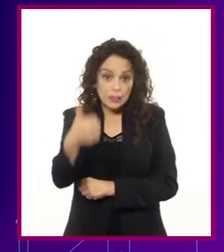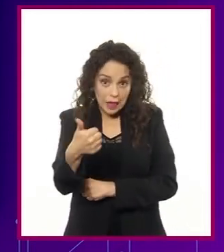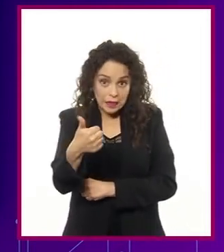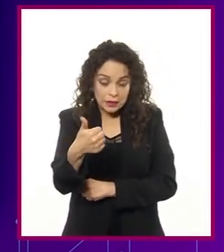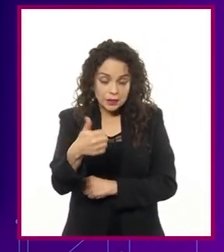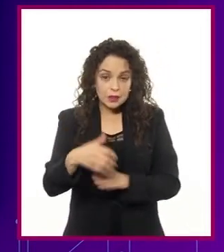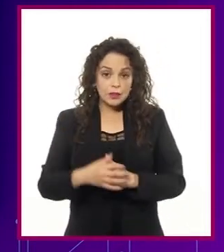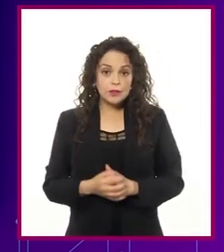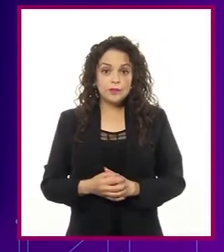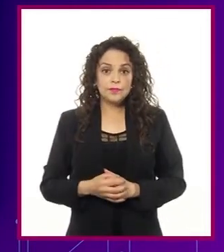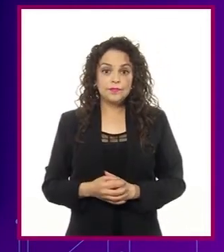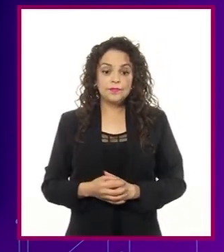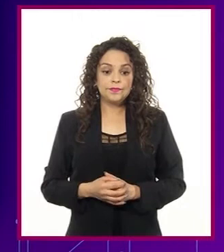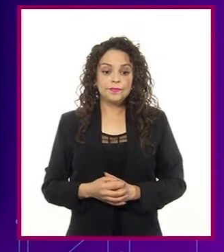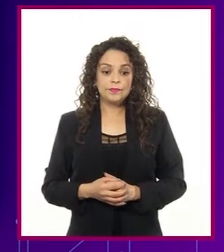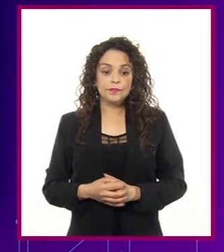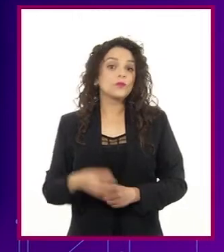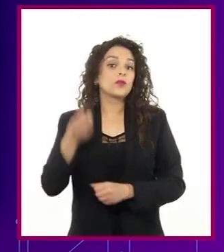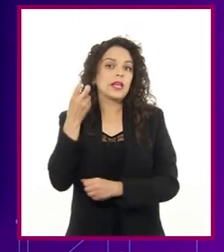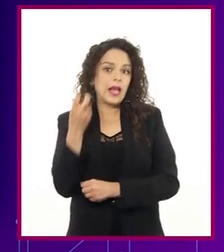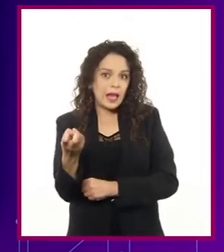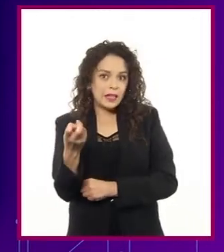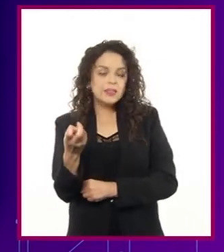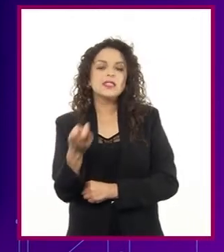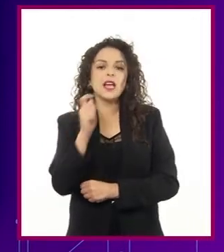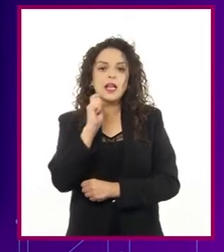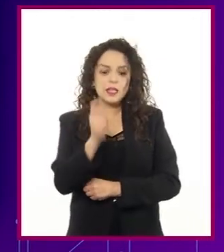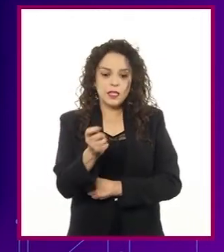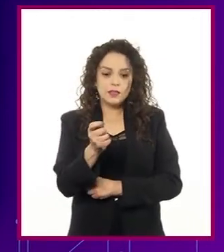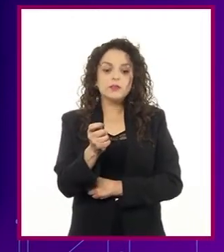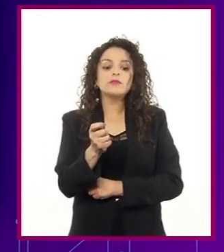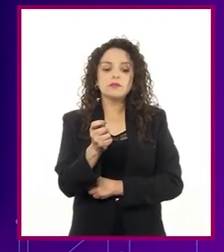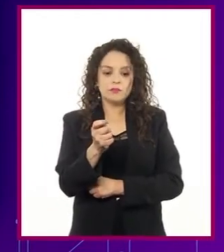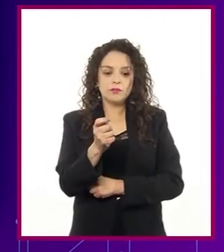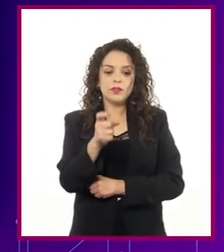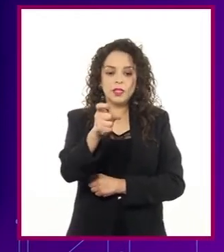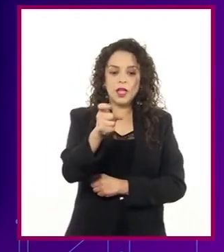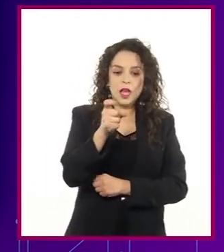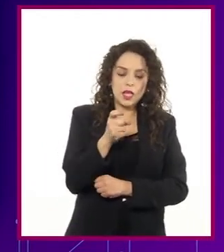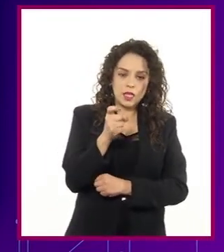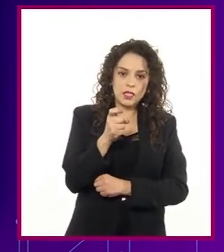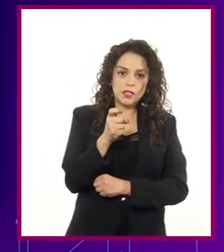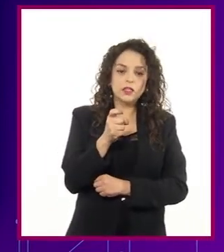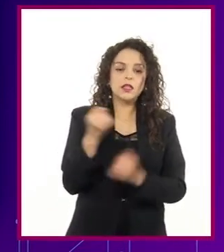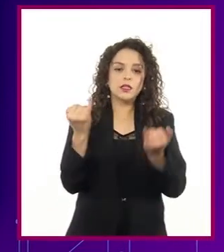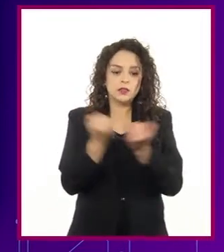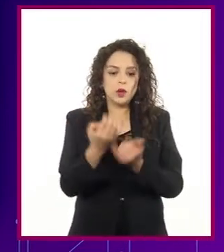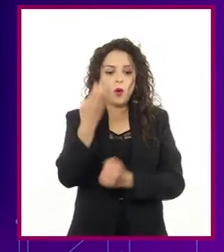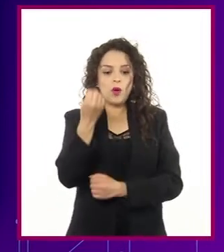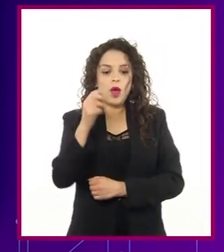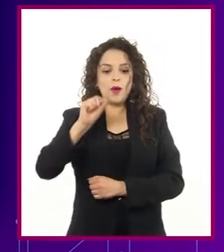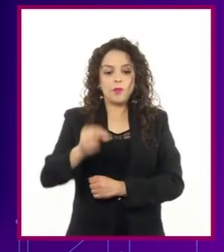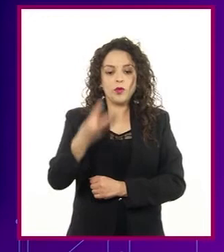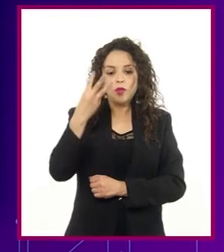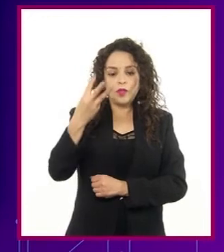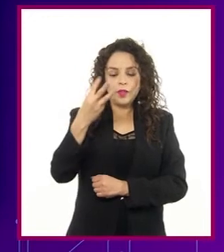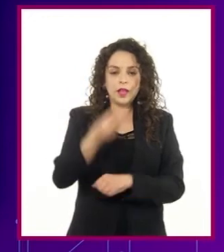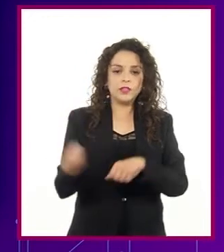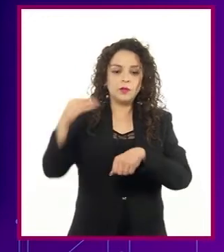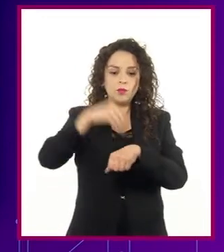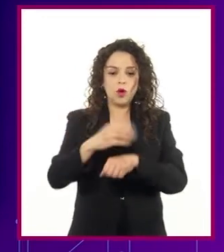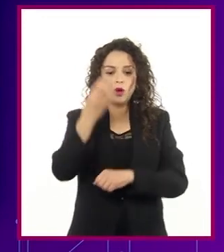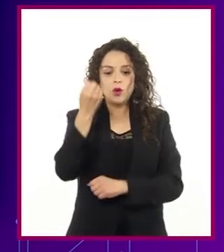9.6, entonces obtuvo el cociente de la suma de 9.3 más